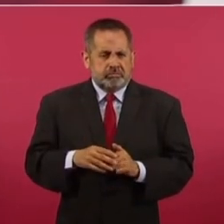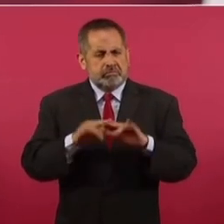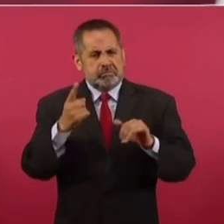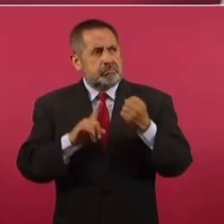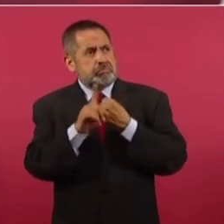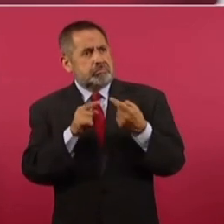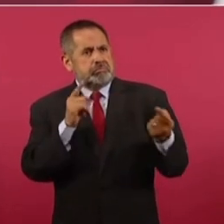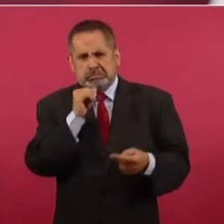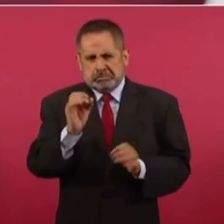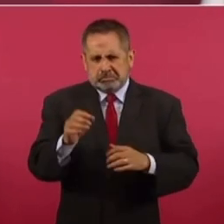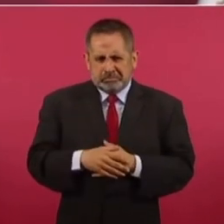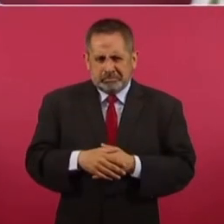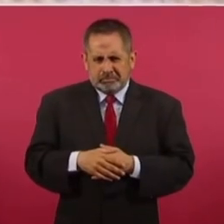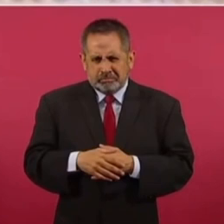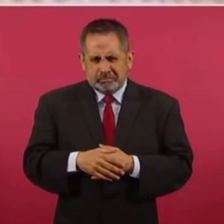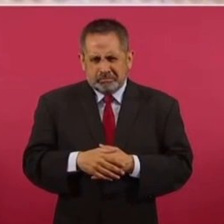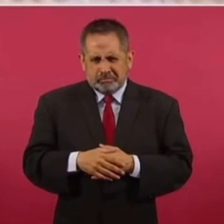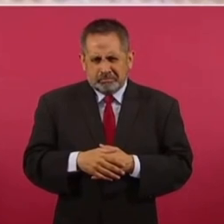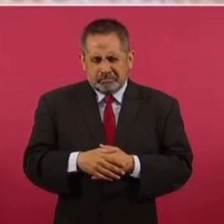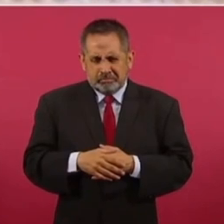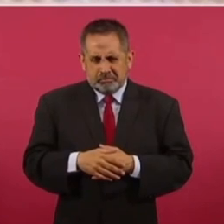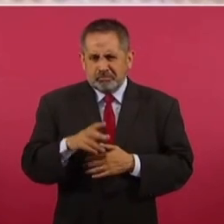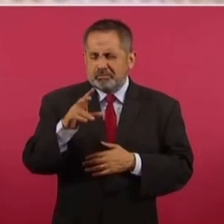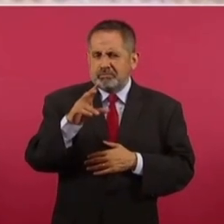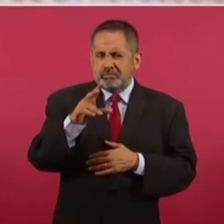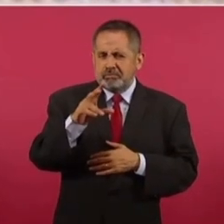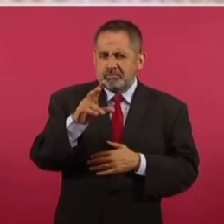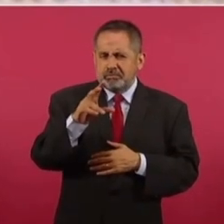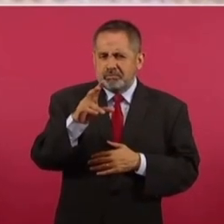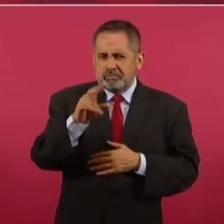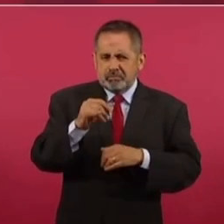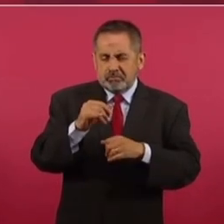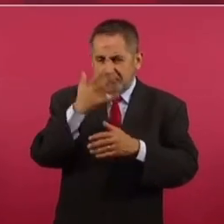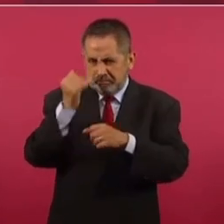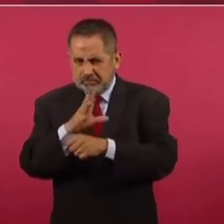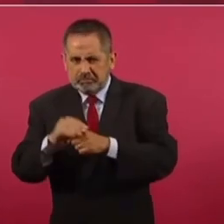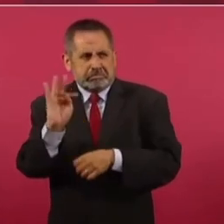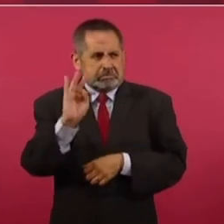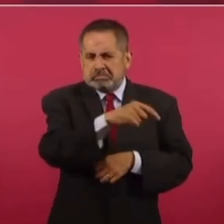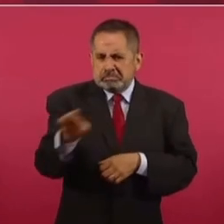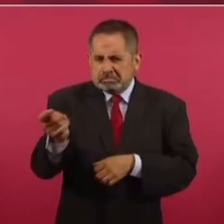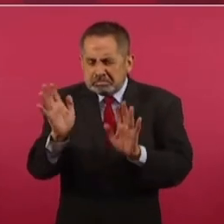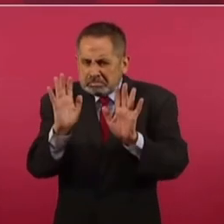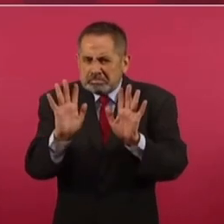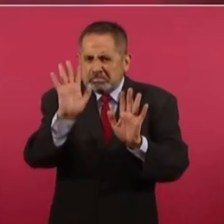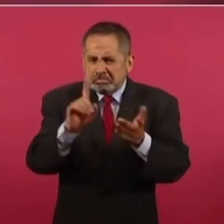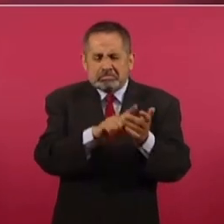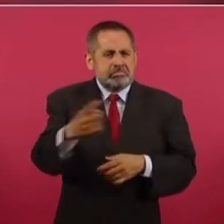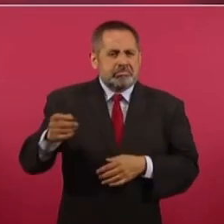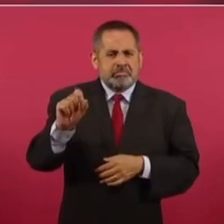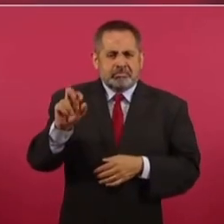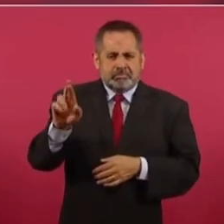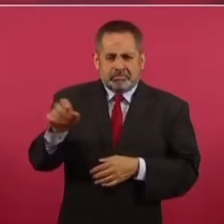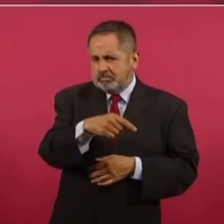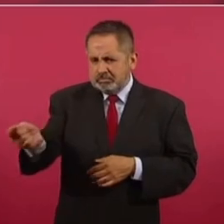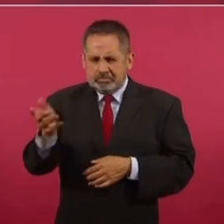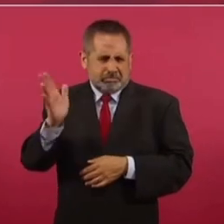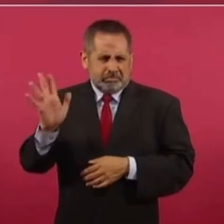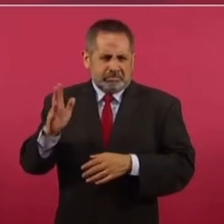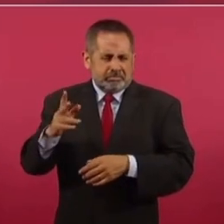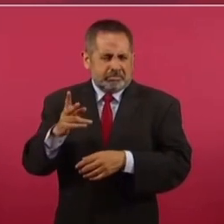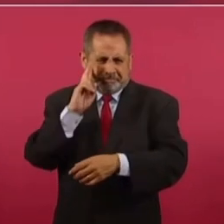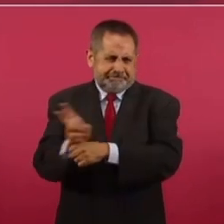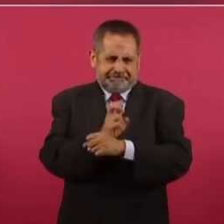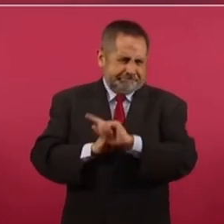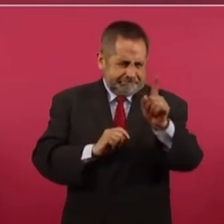ningún problema. Y cuando digo no, no tengo completa la información, porque a lo mejor sí, ya Relaciones